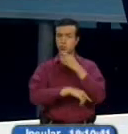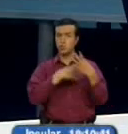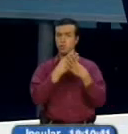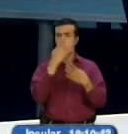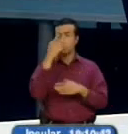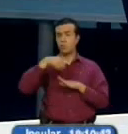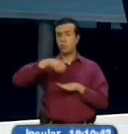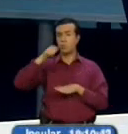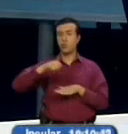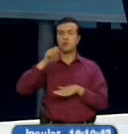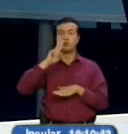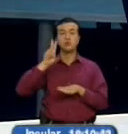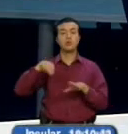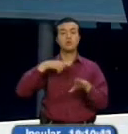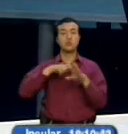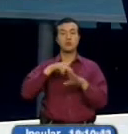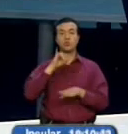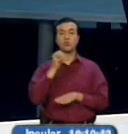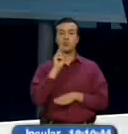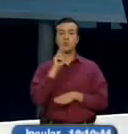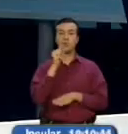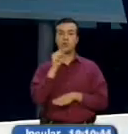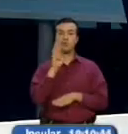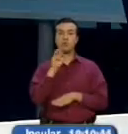del juez de la Corte Nacional, Jorge Blum.